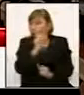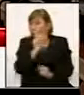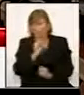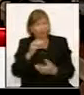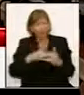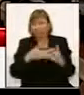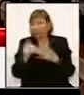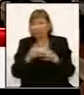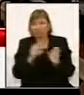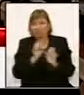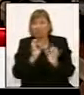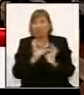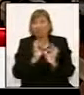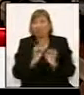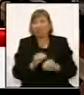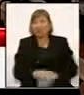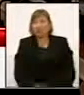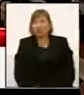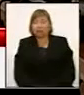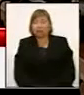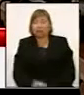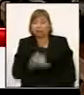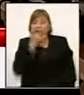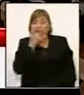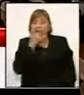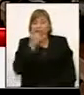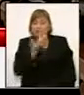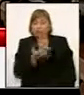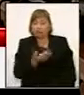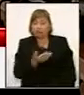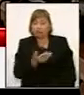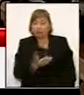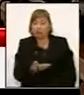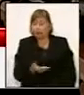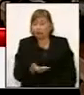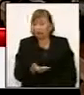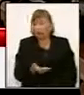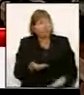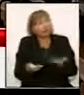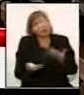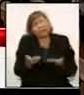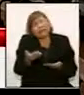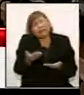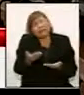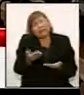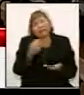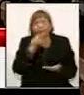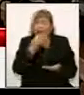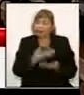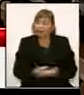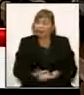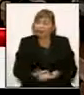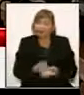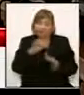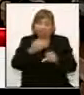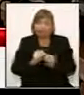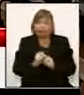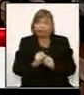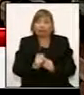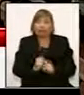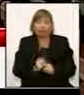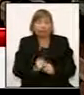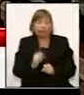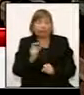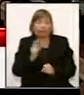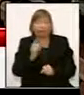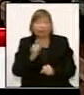construcción. Entonces, algo que me faltó. ¿Ellos han comprado ese terreno? Bueno, mejor dicho, lo han tomado. O sea, porque